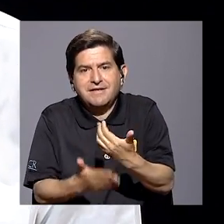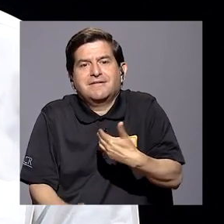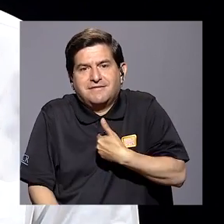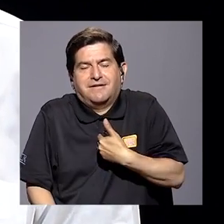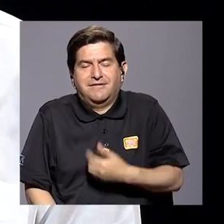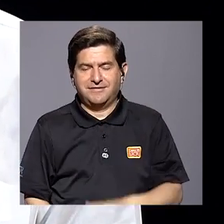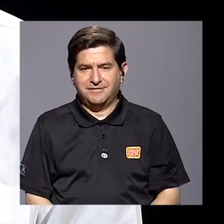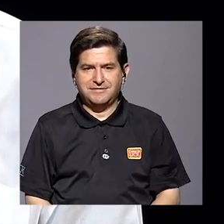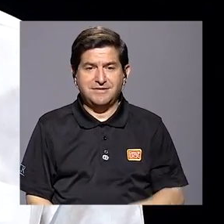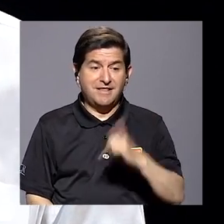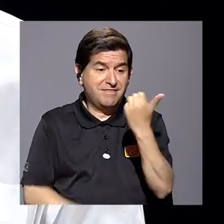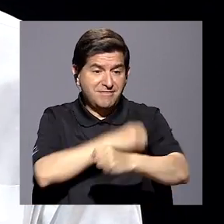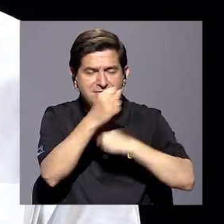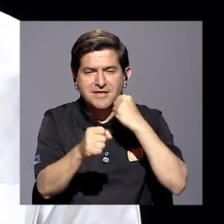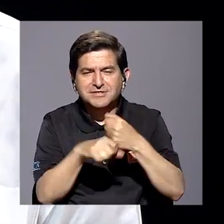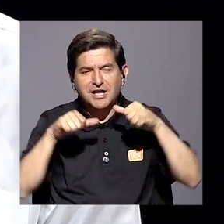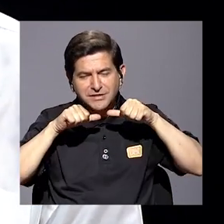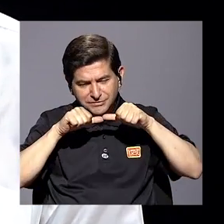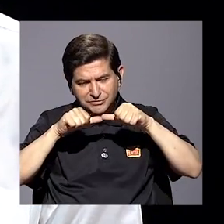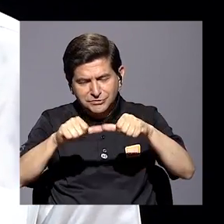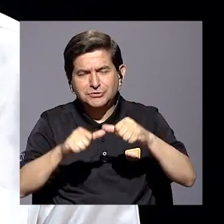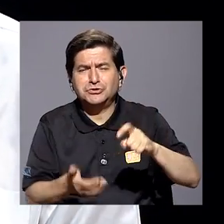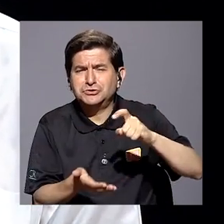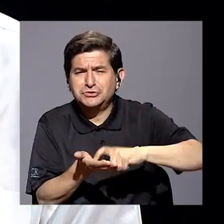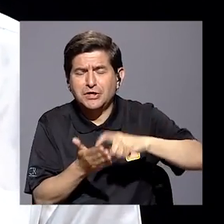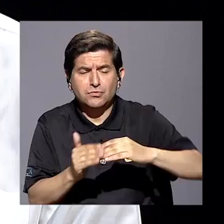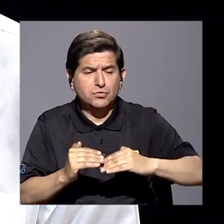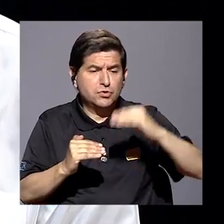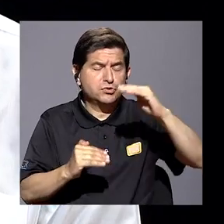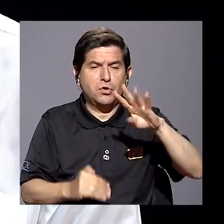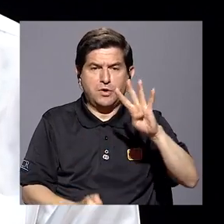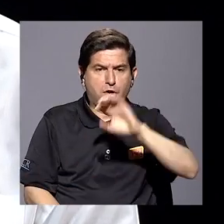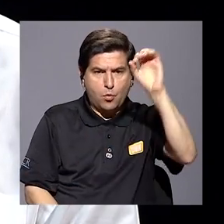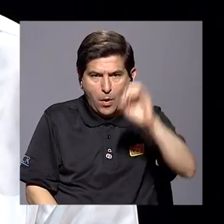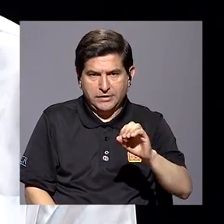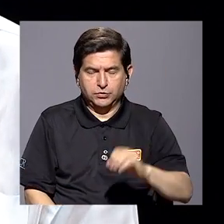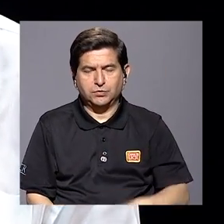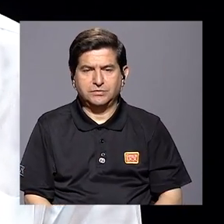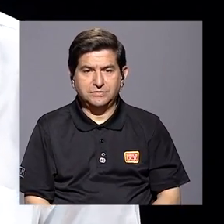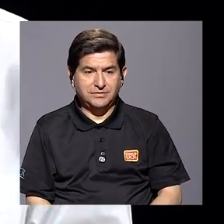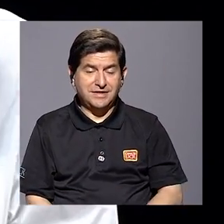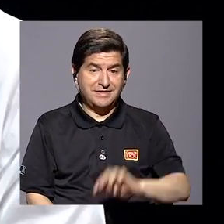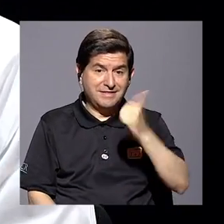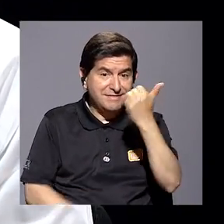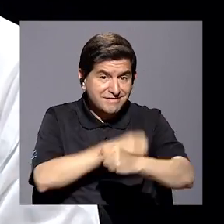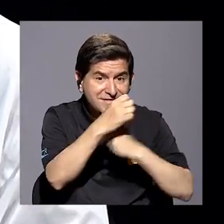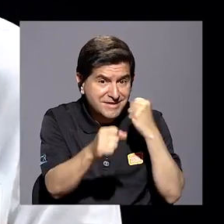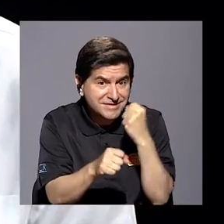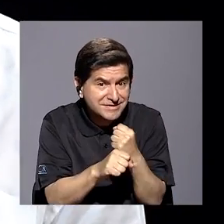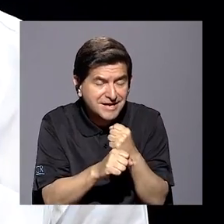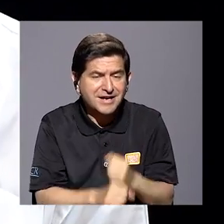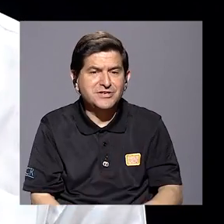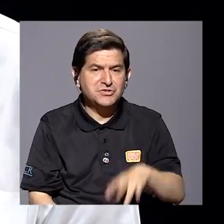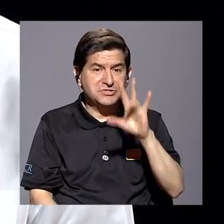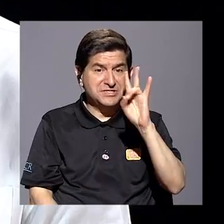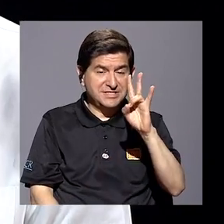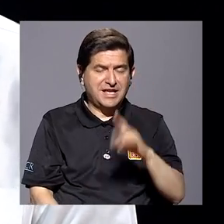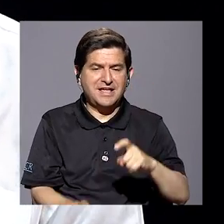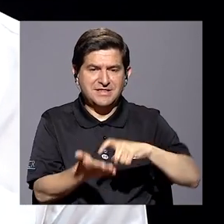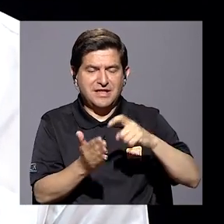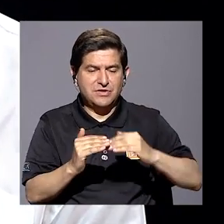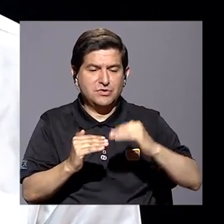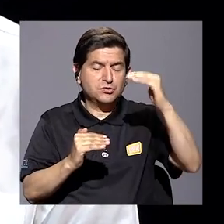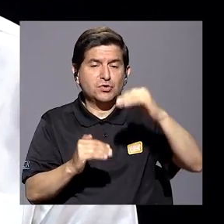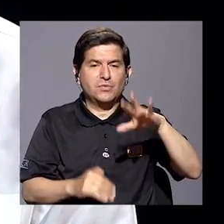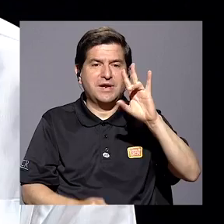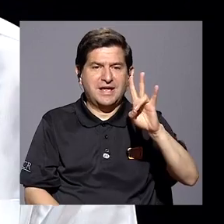donde llevamos diez años continuos con déficits superiores al 4% y de hecho de esos 10 años por lo menos 7